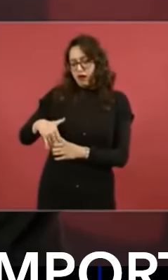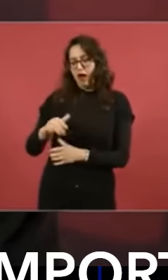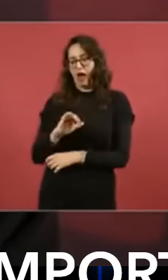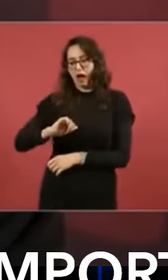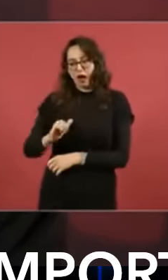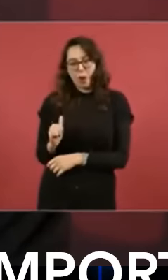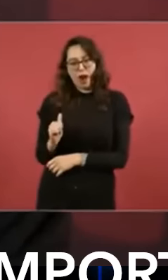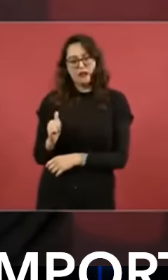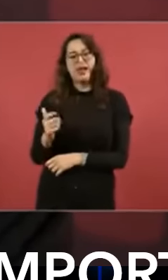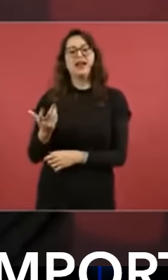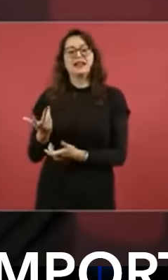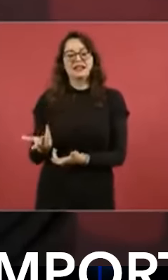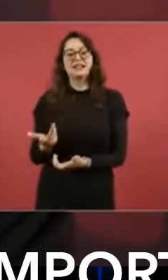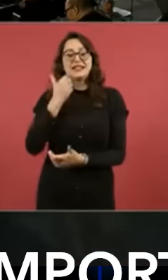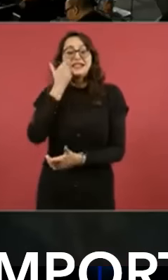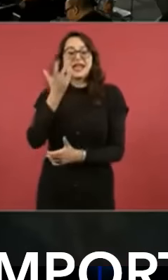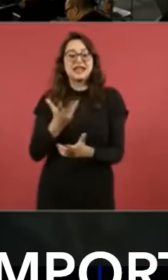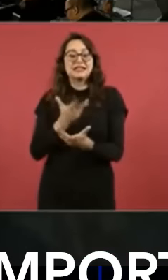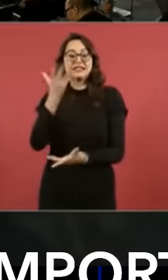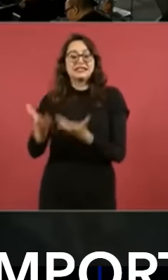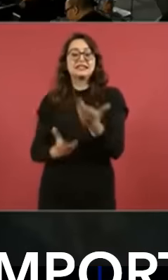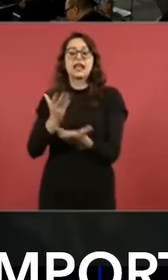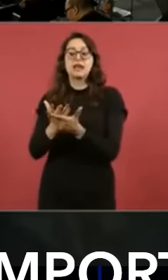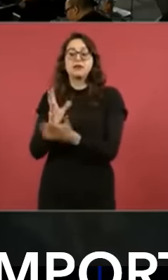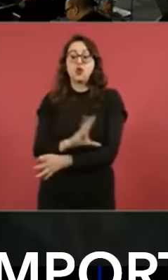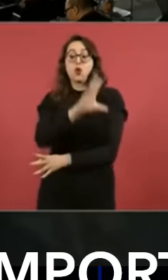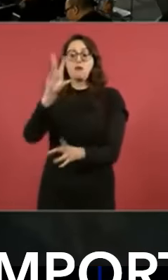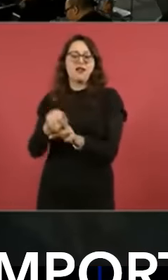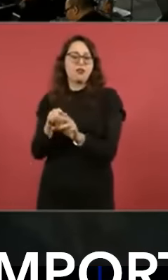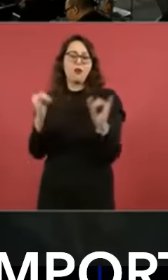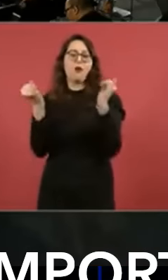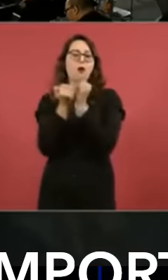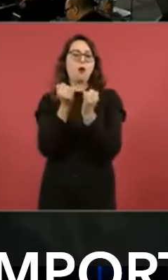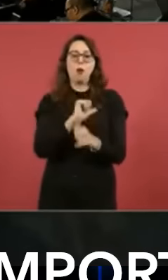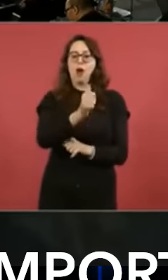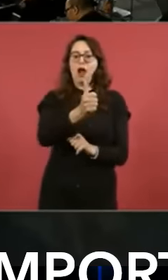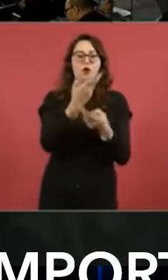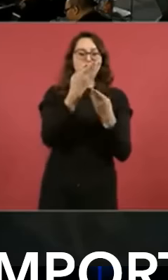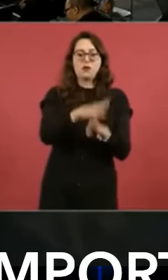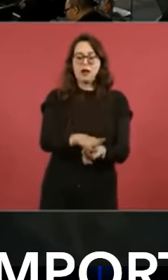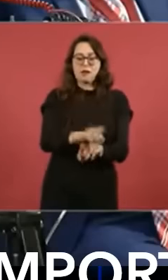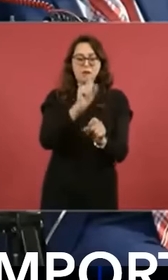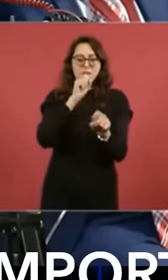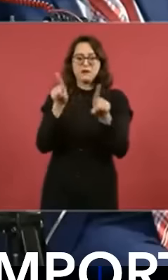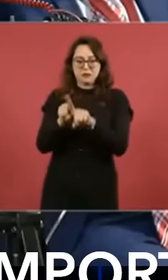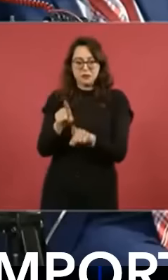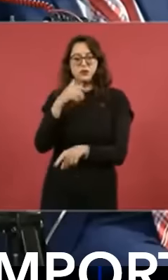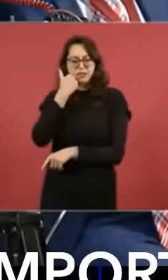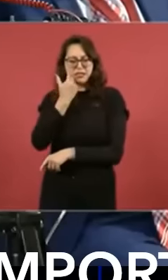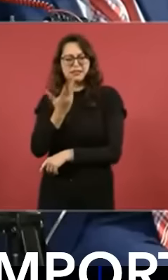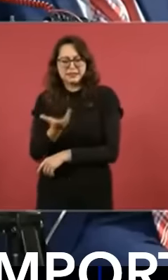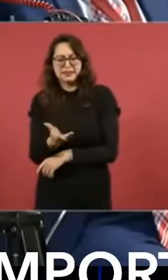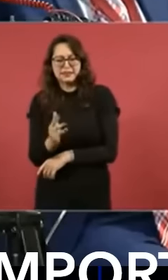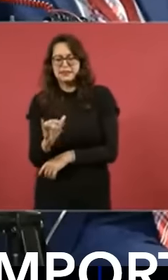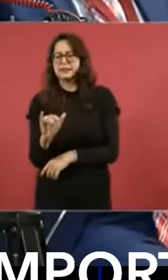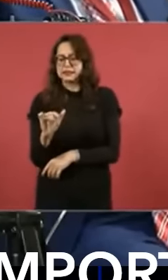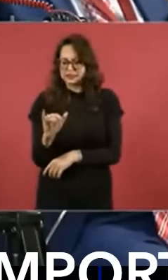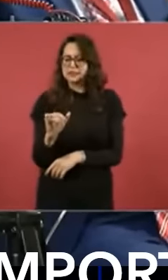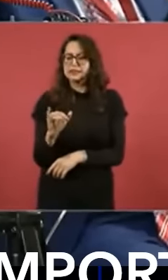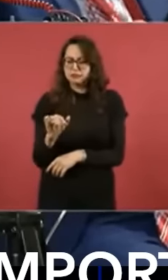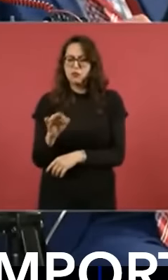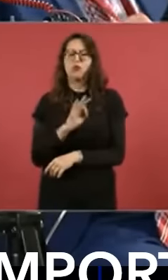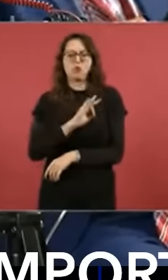quieren todo el servicio que puede ofrecer un banco. Y el Banco del